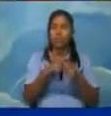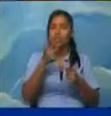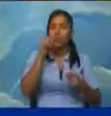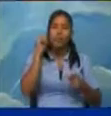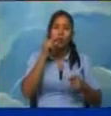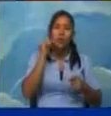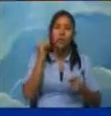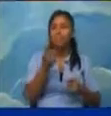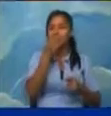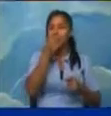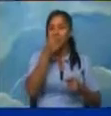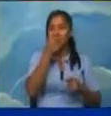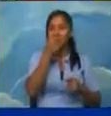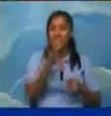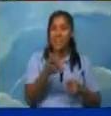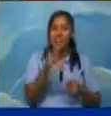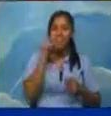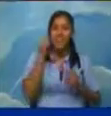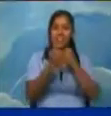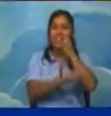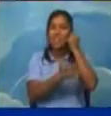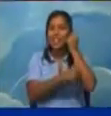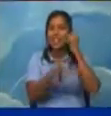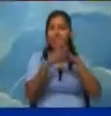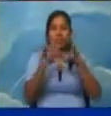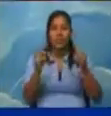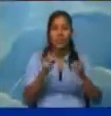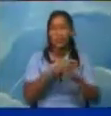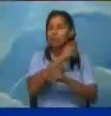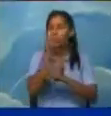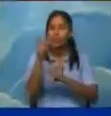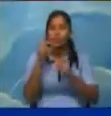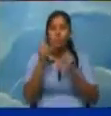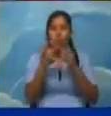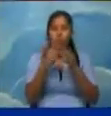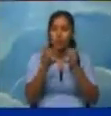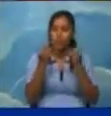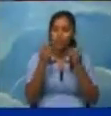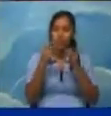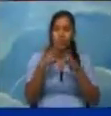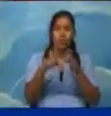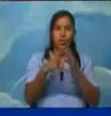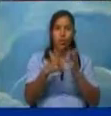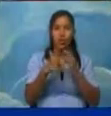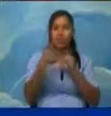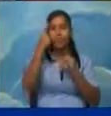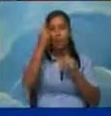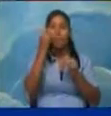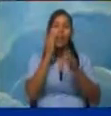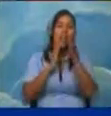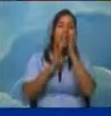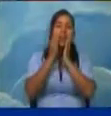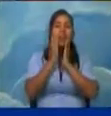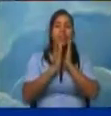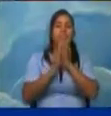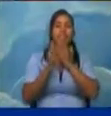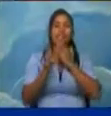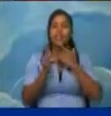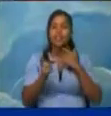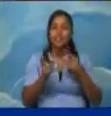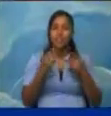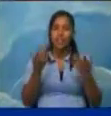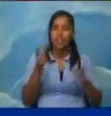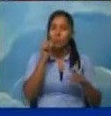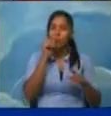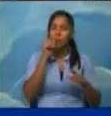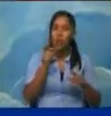amarillo, marrón, violeta, tienen un arco iris de frasquitos. Gastan más plata en frasquito que en pollo,